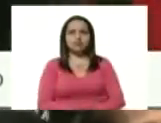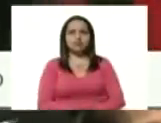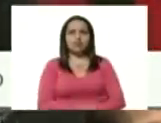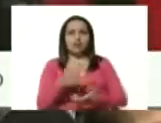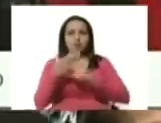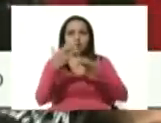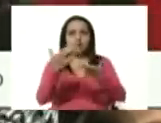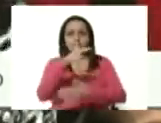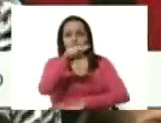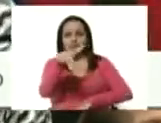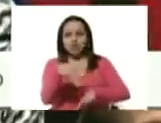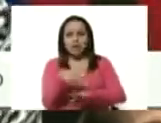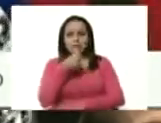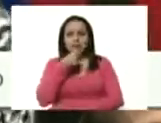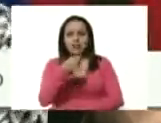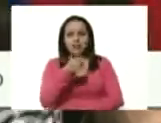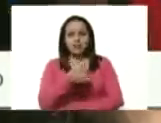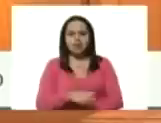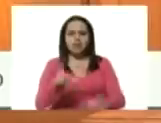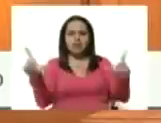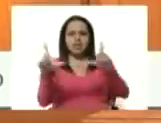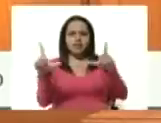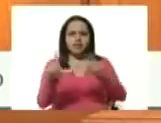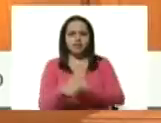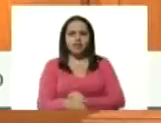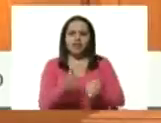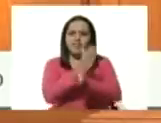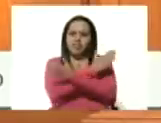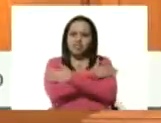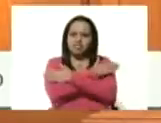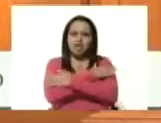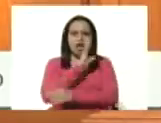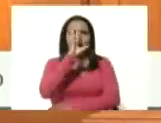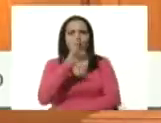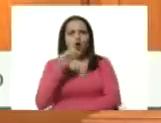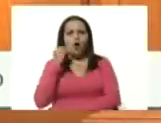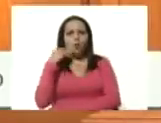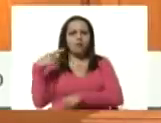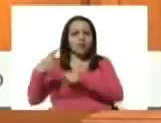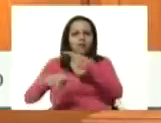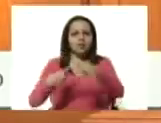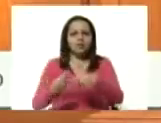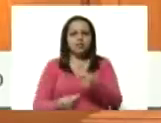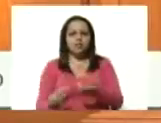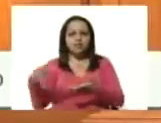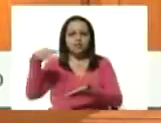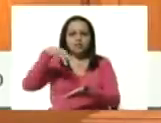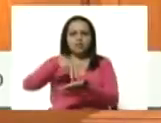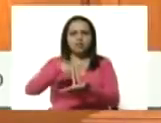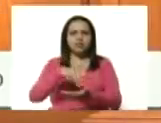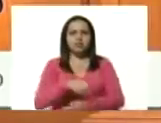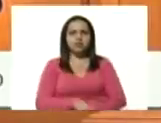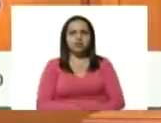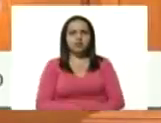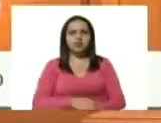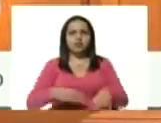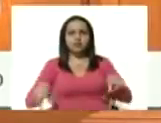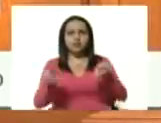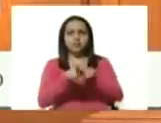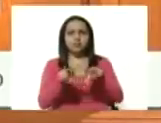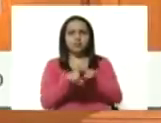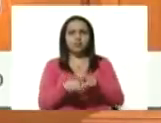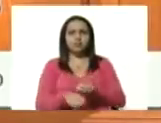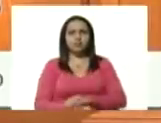Premio Nacional de Periodismo para la Televisión. Felicidades. La joven generación se levanta. Igual a esta